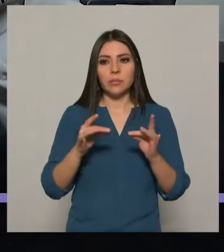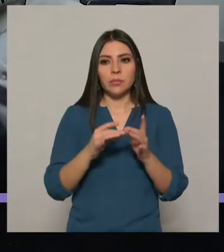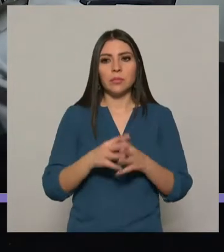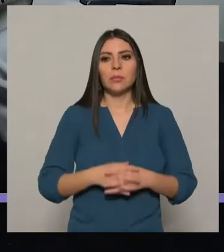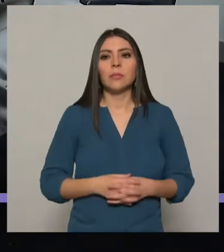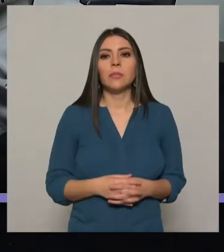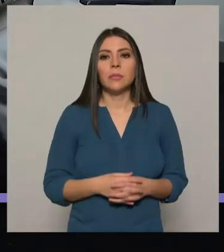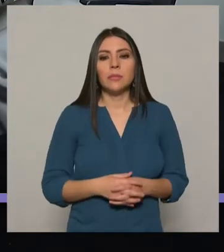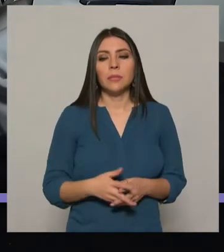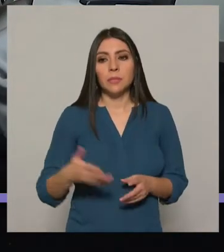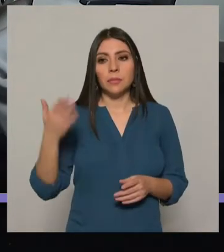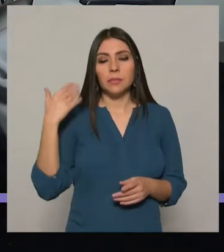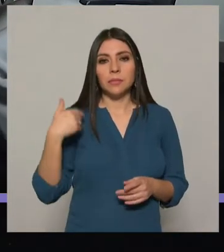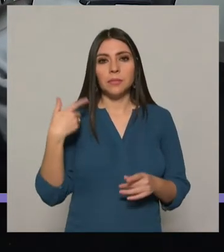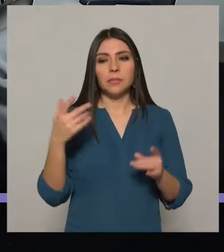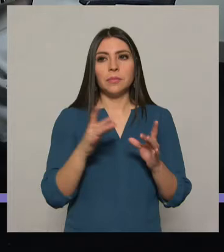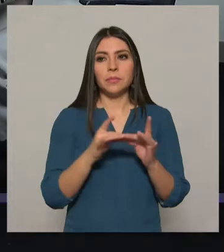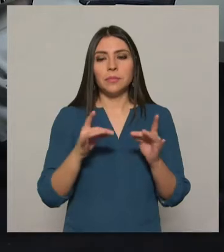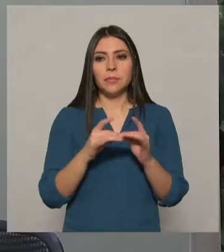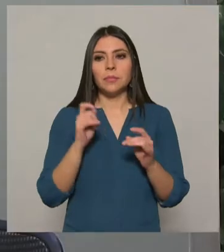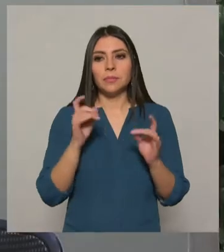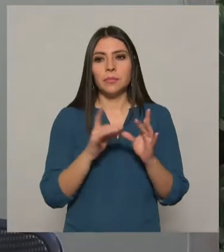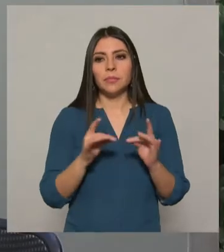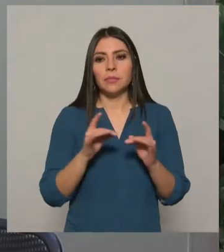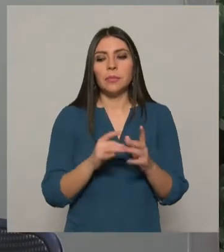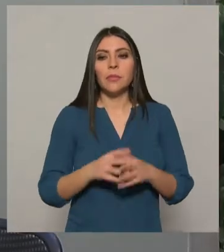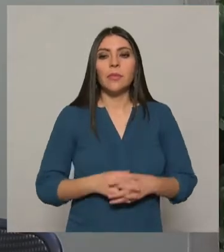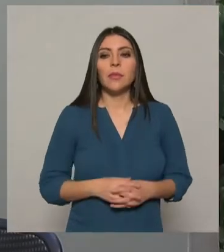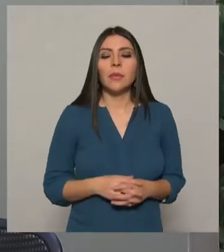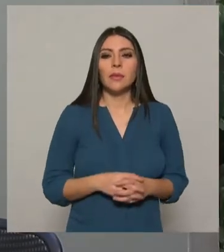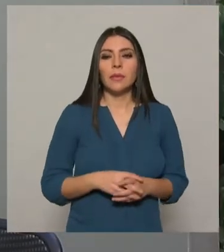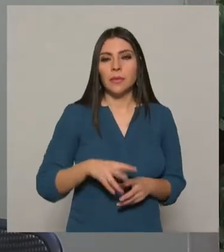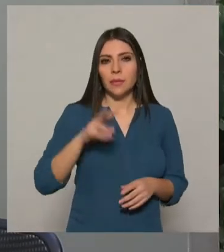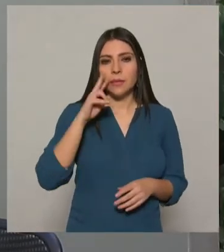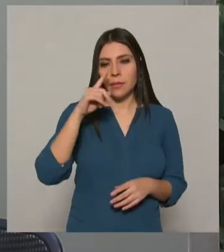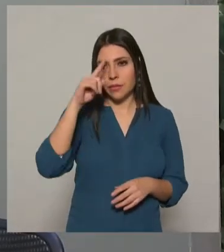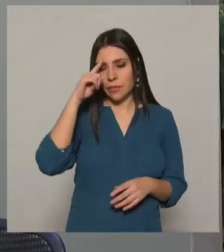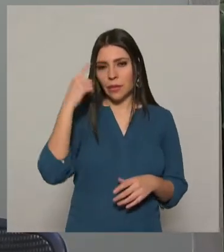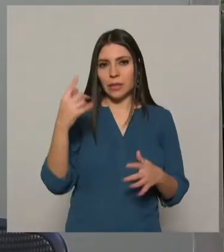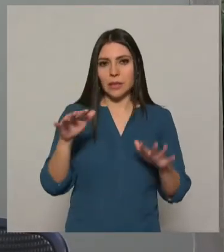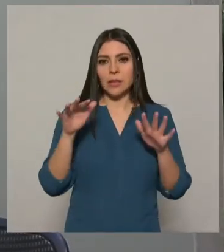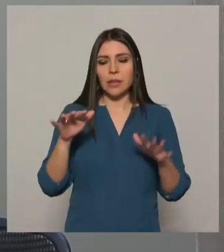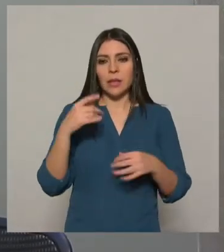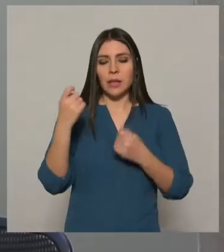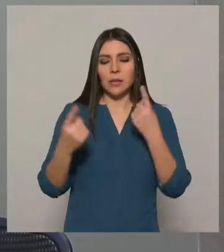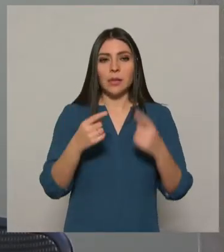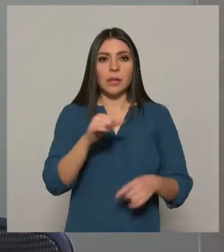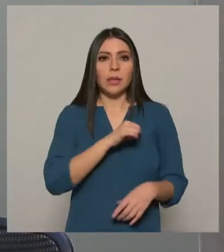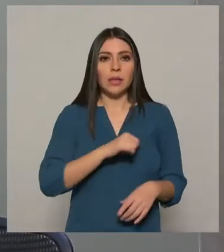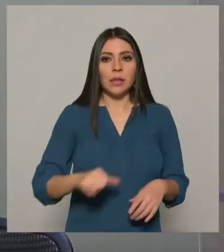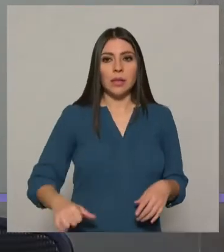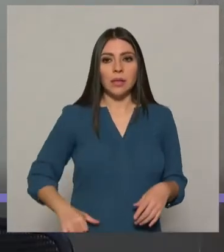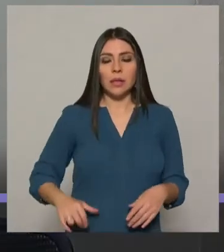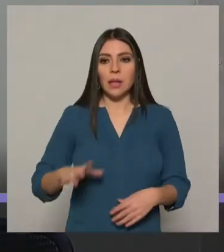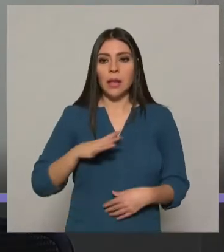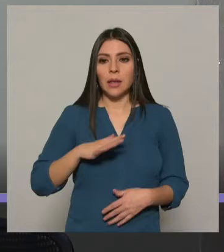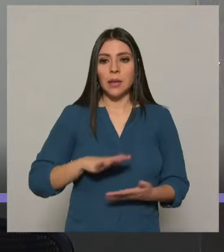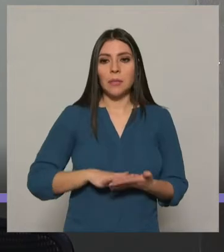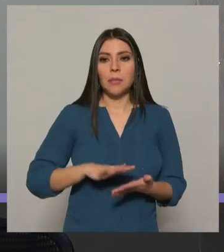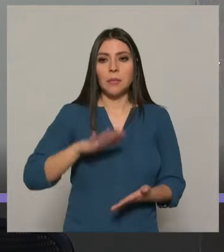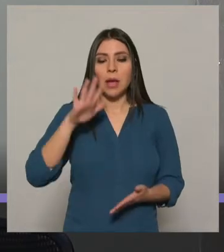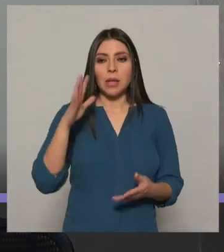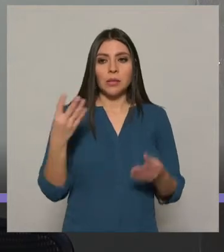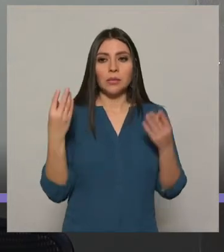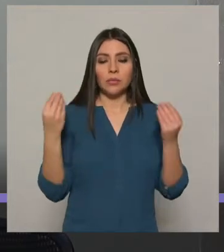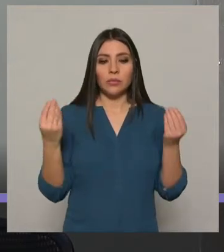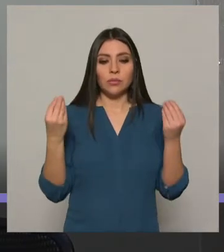de mencionarlos, lo que diría es que además es muy notorio cómo en las alcaldías que tienen un mayor índice de